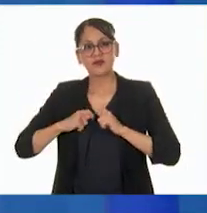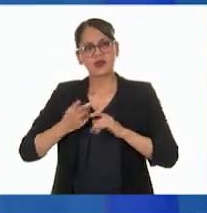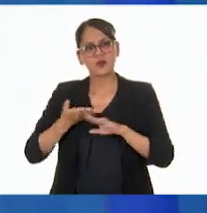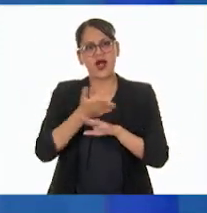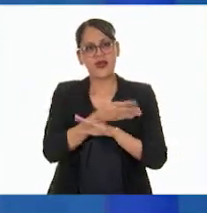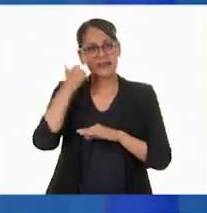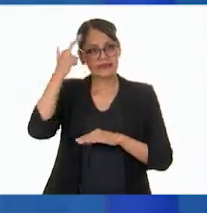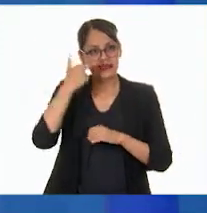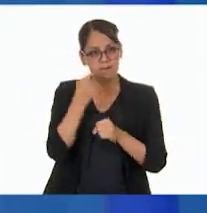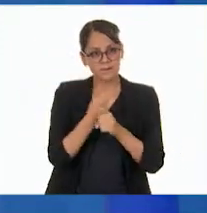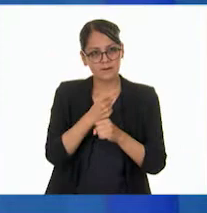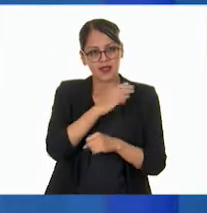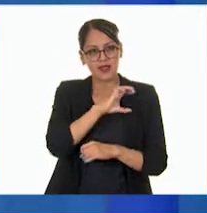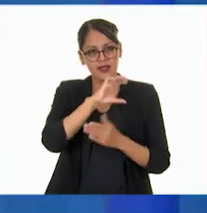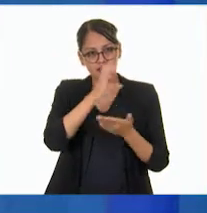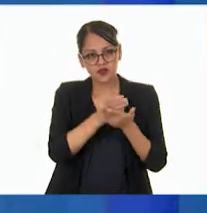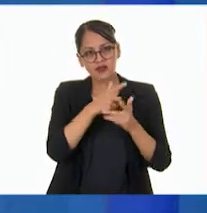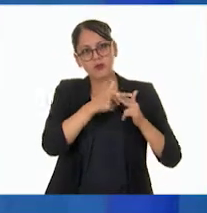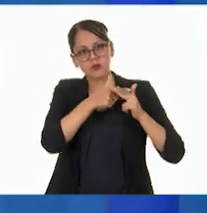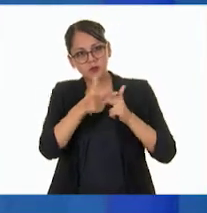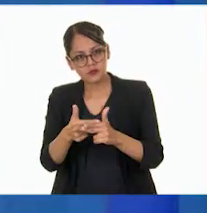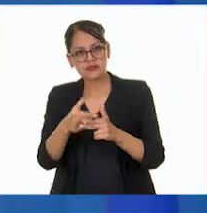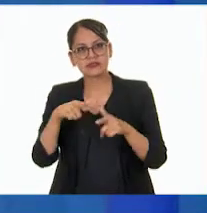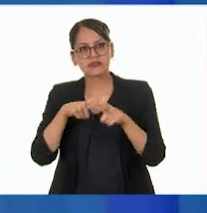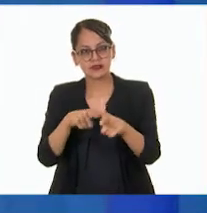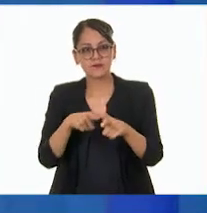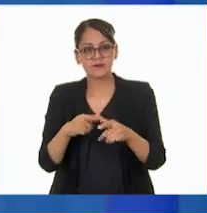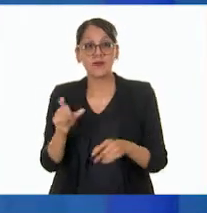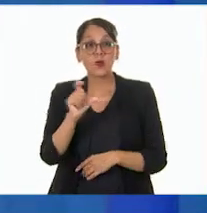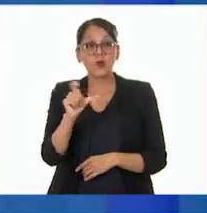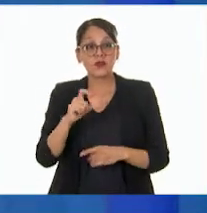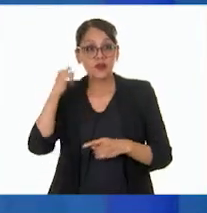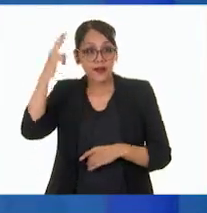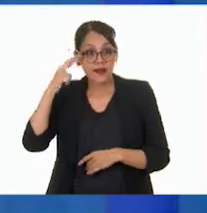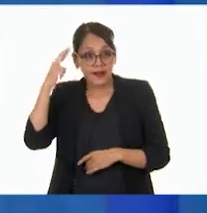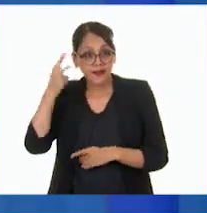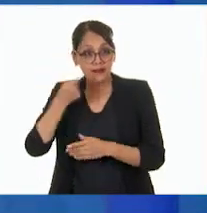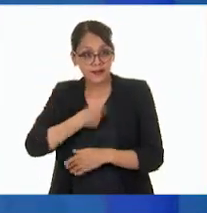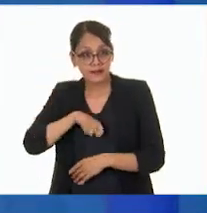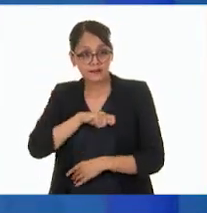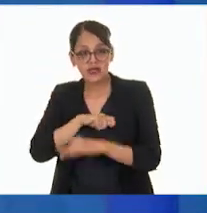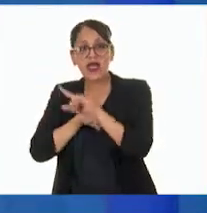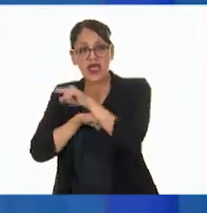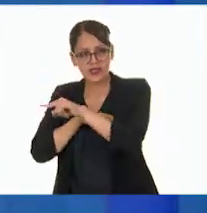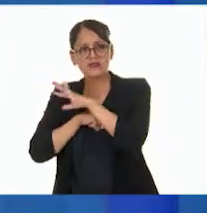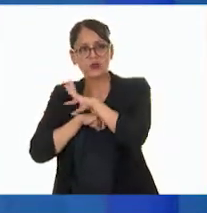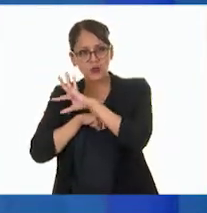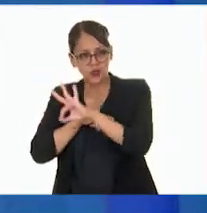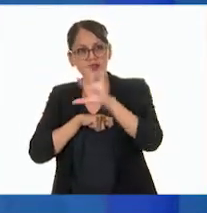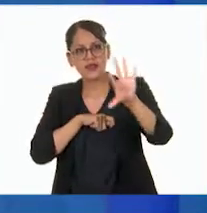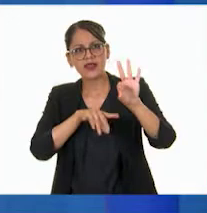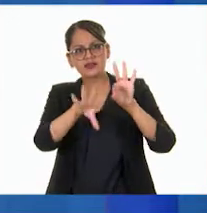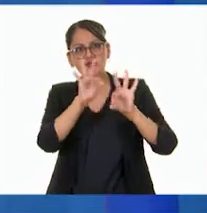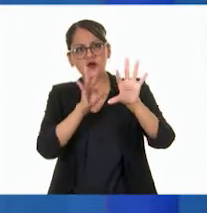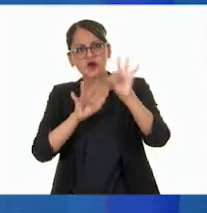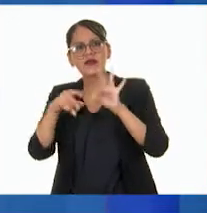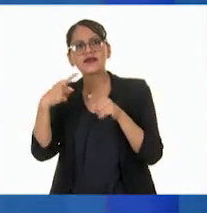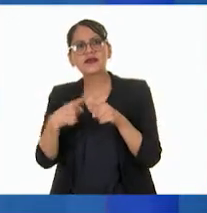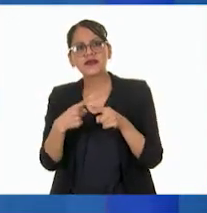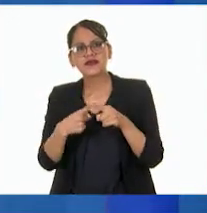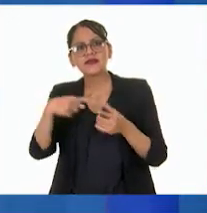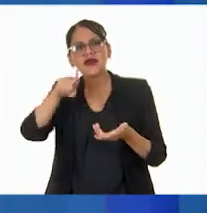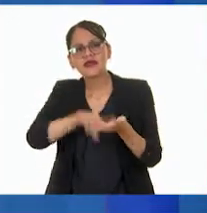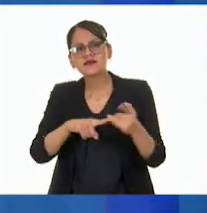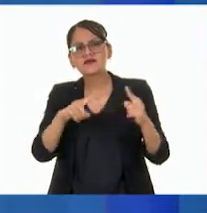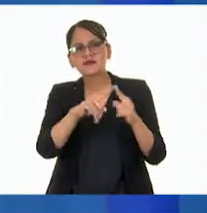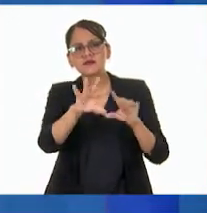católicos. Gracias a este permiso, quien fuera rey de España tenía el poder de elegir a las personas que ocuparían los puestos dentro